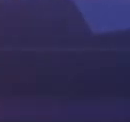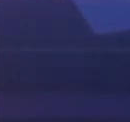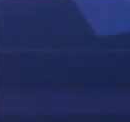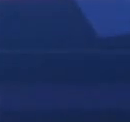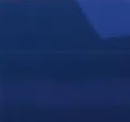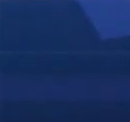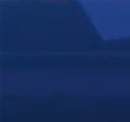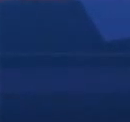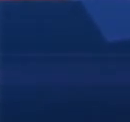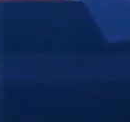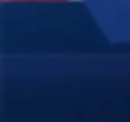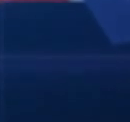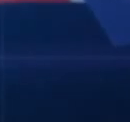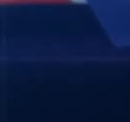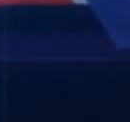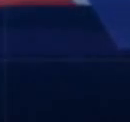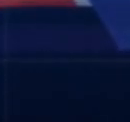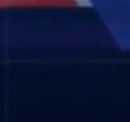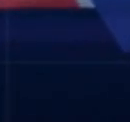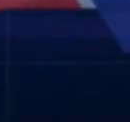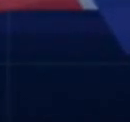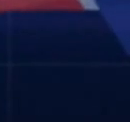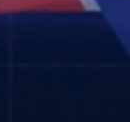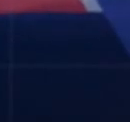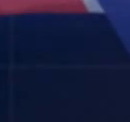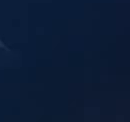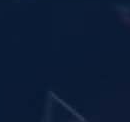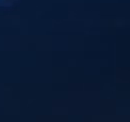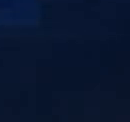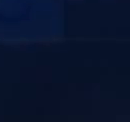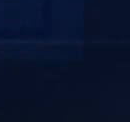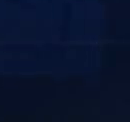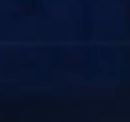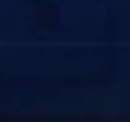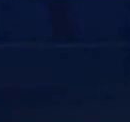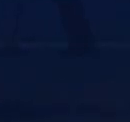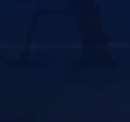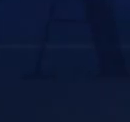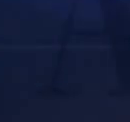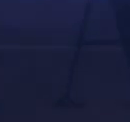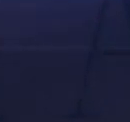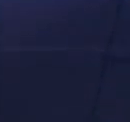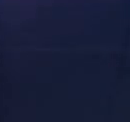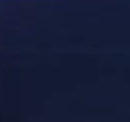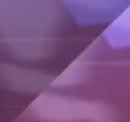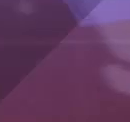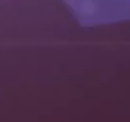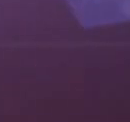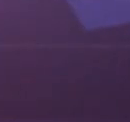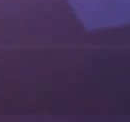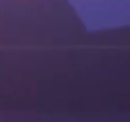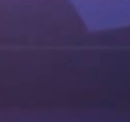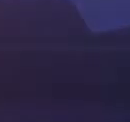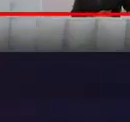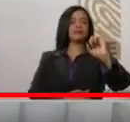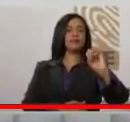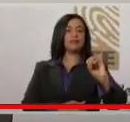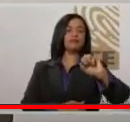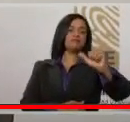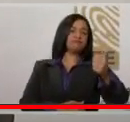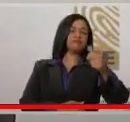con Carmen el mensaje Brugal, de apertura del proceso Rosario del presidente Graciano de la Junta Santos, Central Electoral. Henry adelante. Mejía Oviedo.